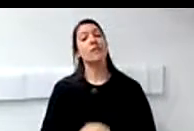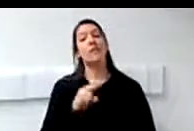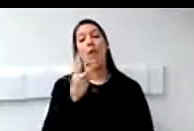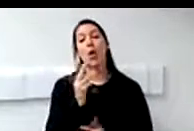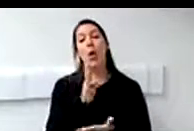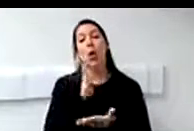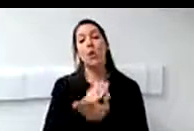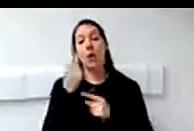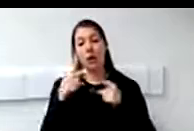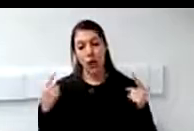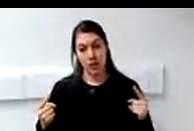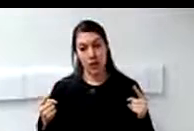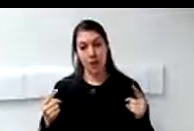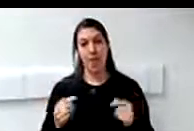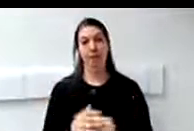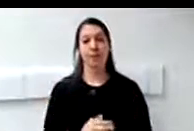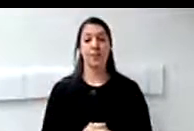que